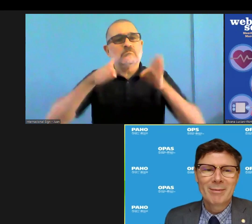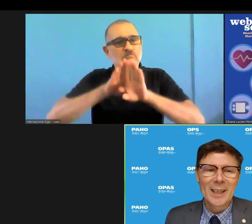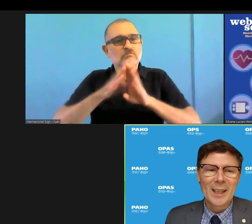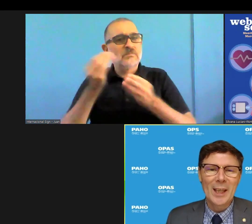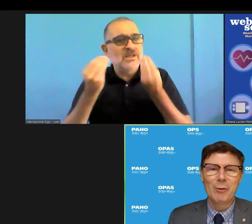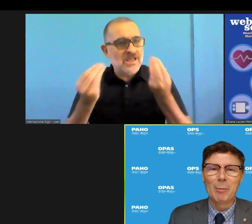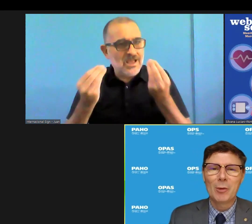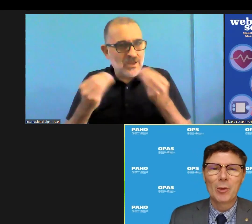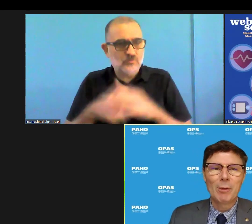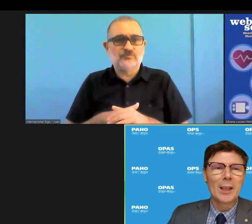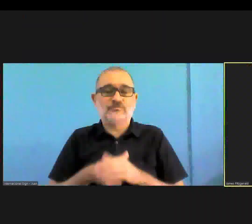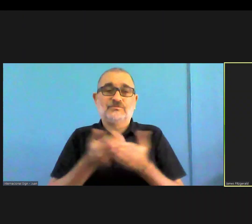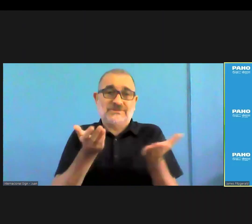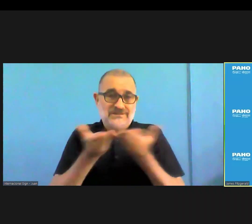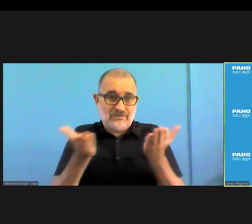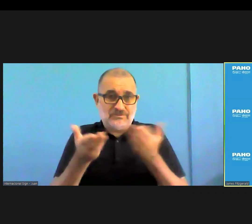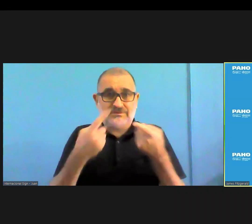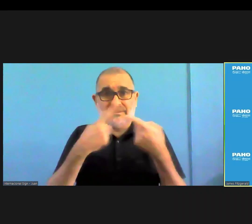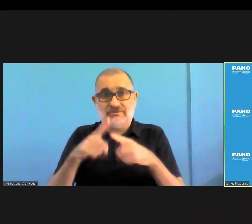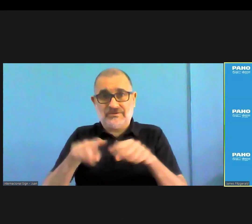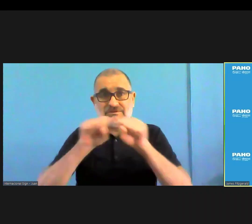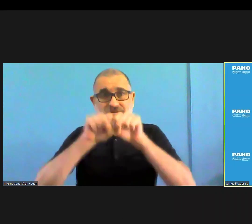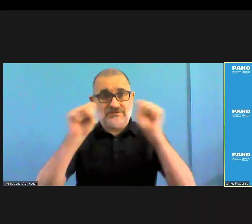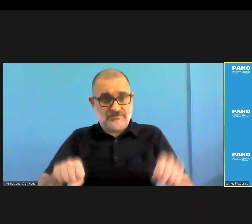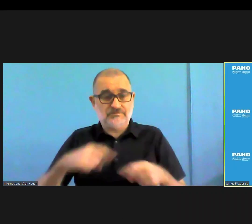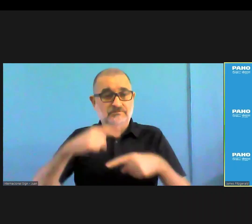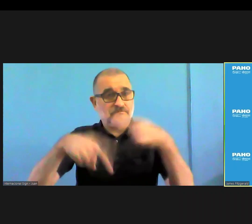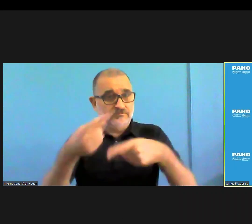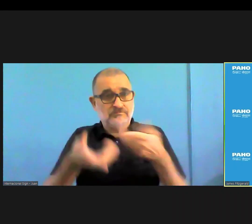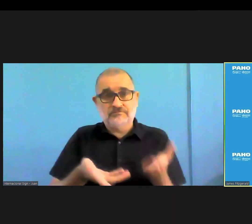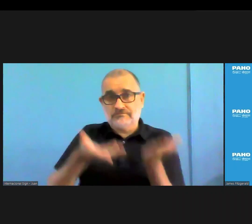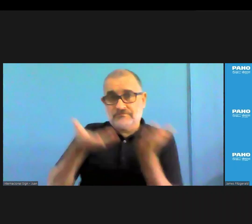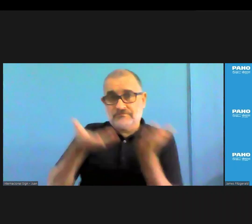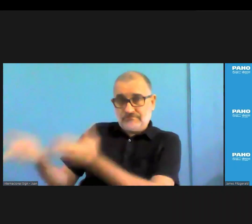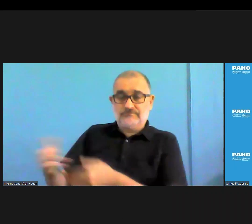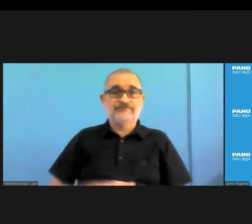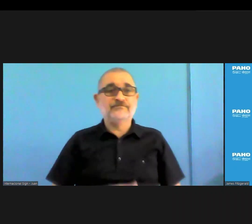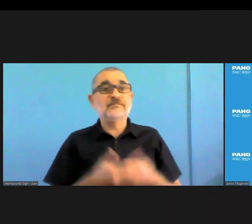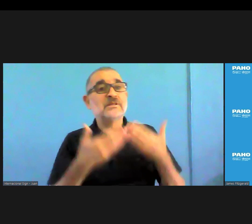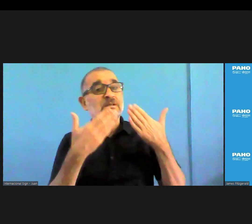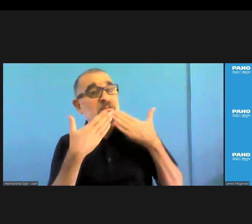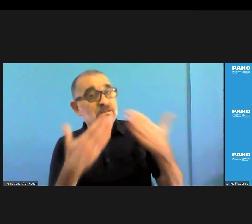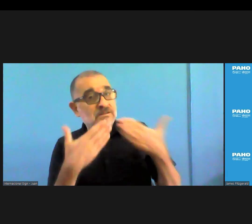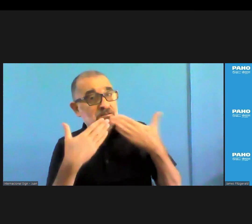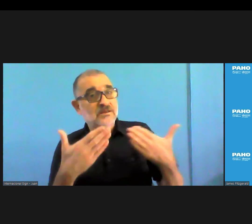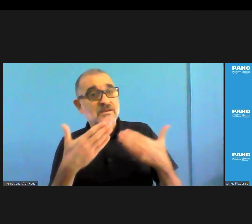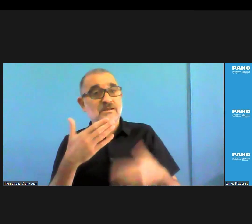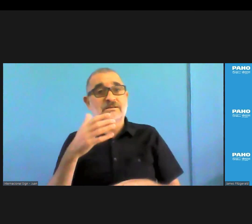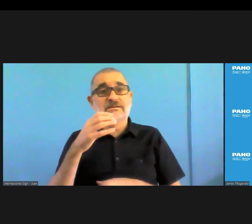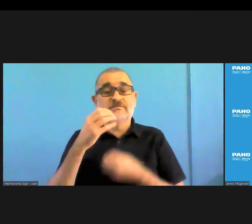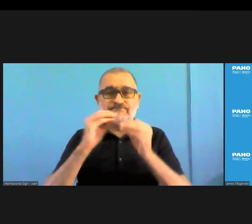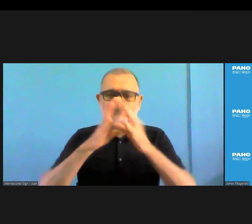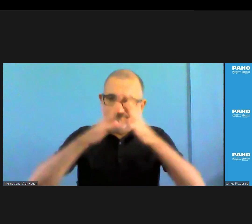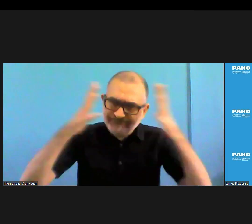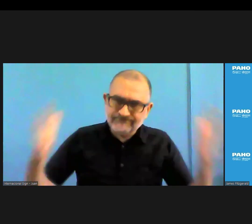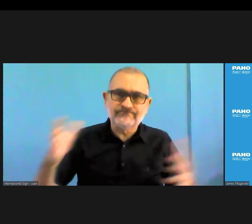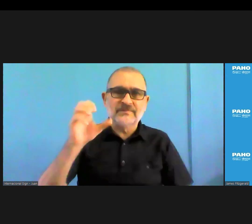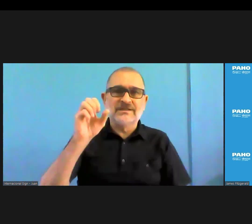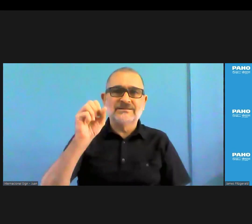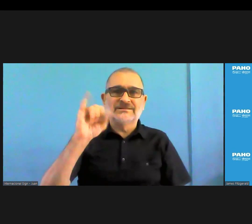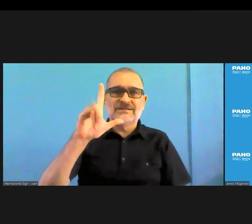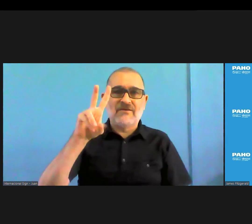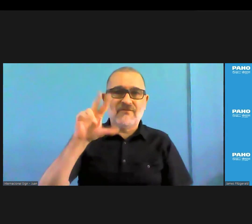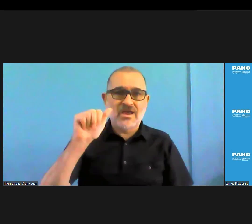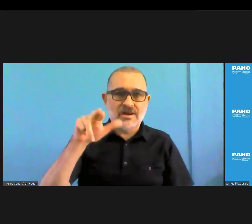Muchas gracias. Muchas gracias, Silvana, y buenos días a todos ustedes. ¿No?